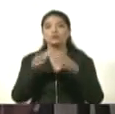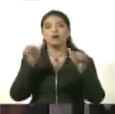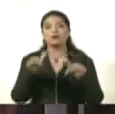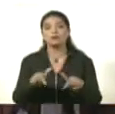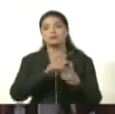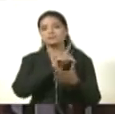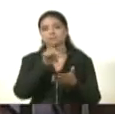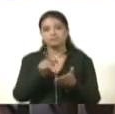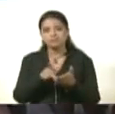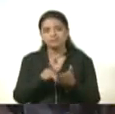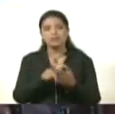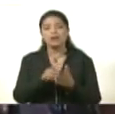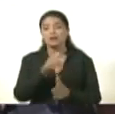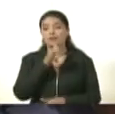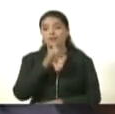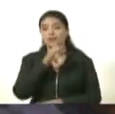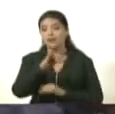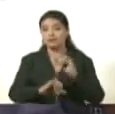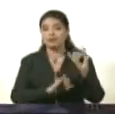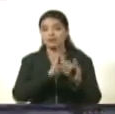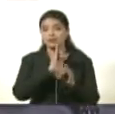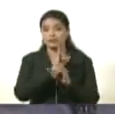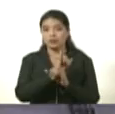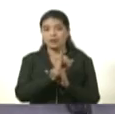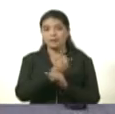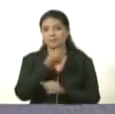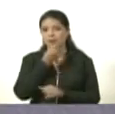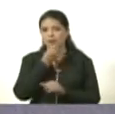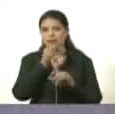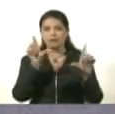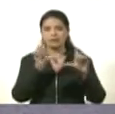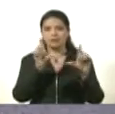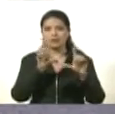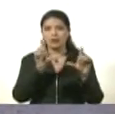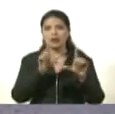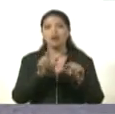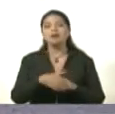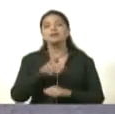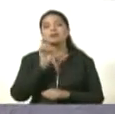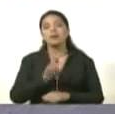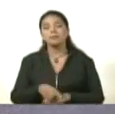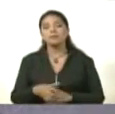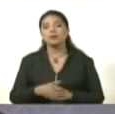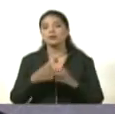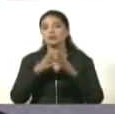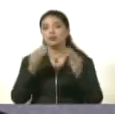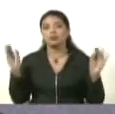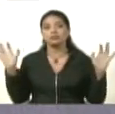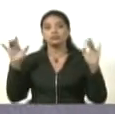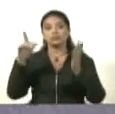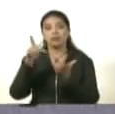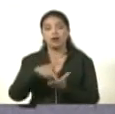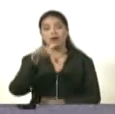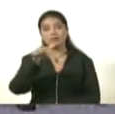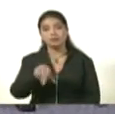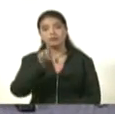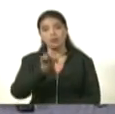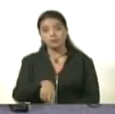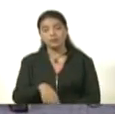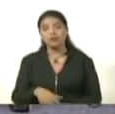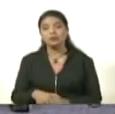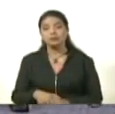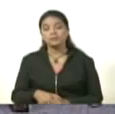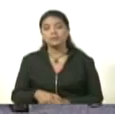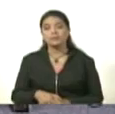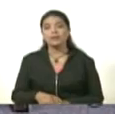asistieron agencias de noticias internacionales del mundo que mantienen la mirada puesta en Venezuela. Y en presencia de ellos también asistieron